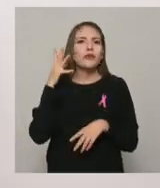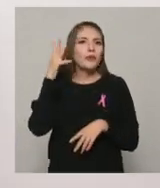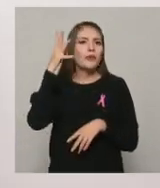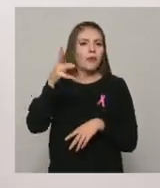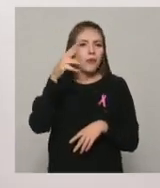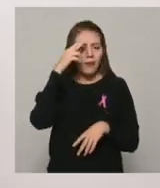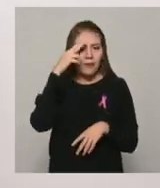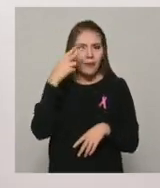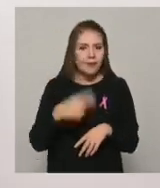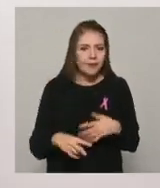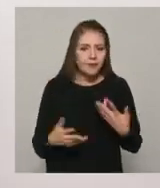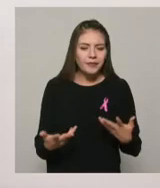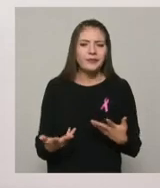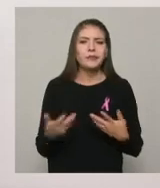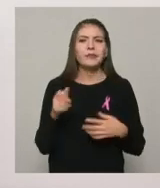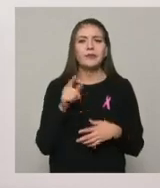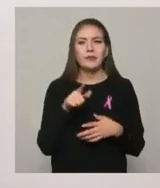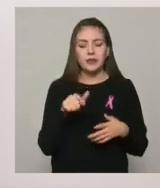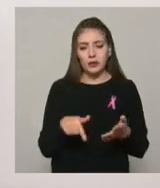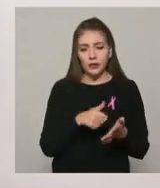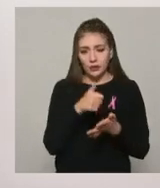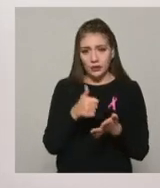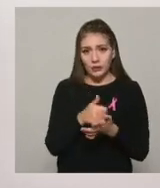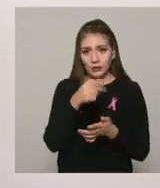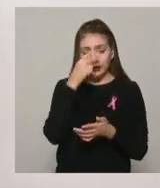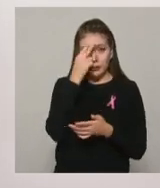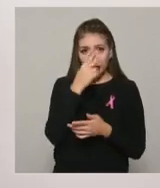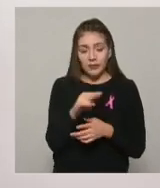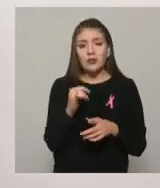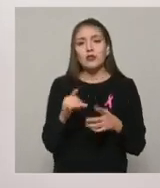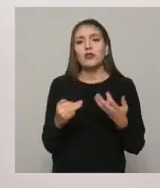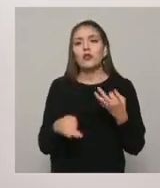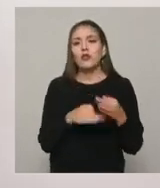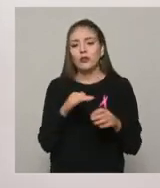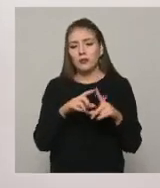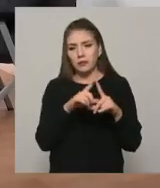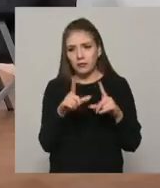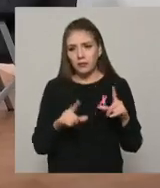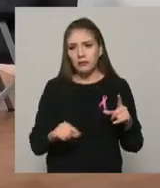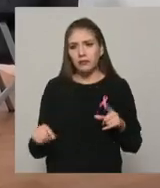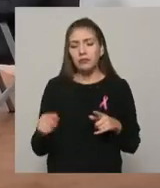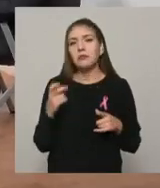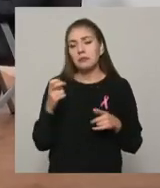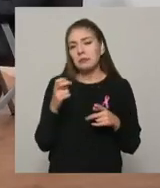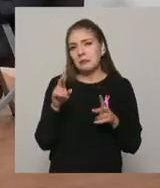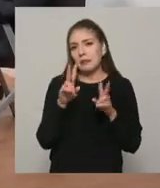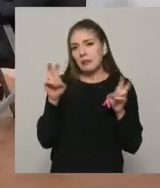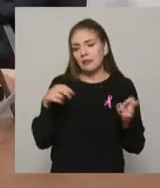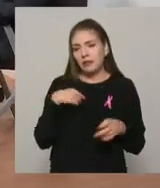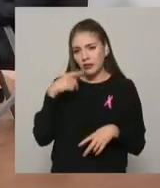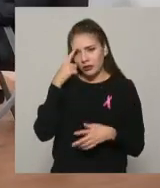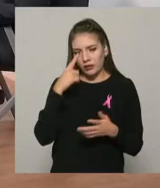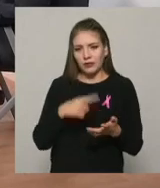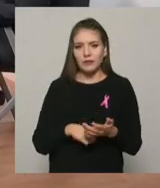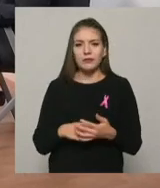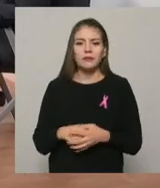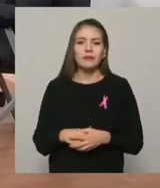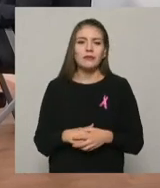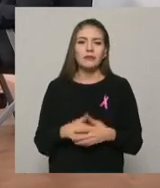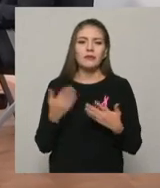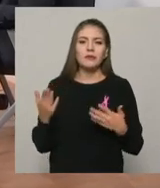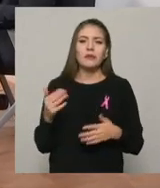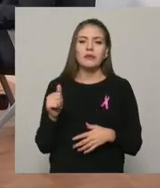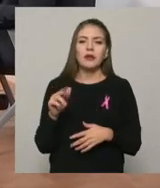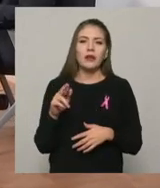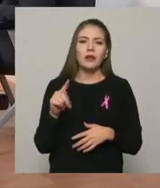presente, tanto a nivel de Ciudad de México como a nivel de República. Creo que esos temas van a estar. Arturo. Mira, yo más que temas